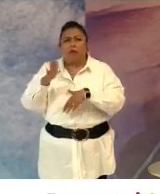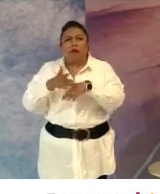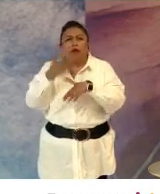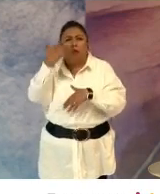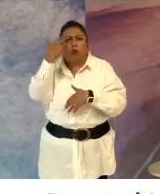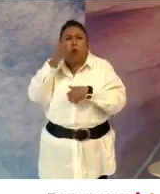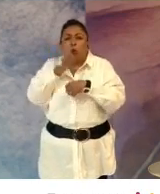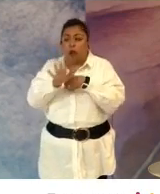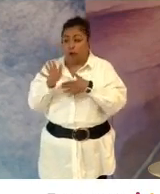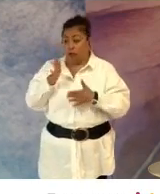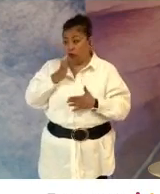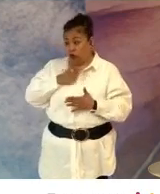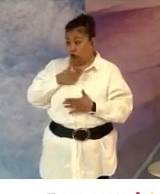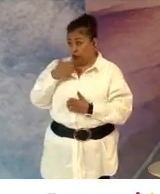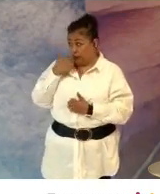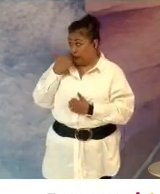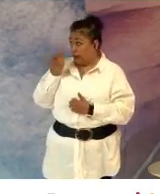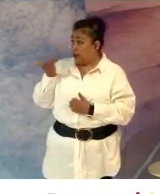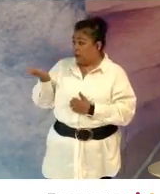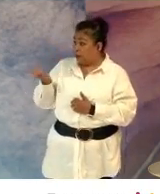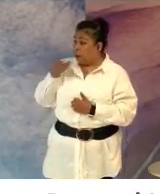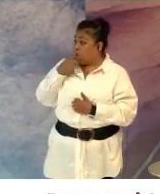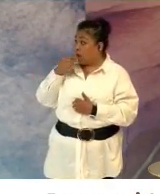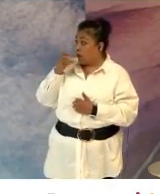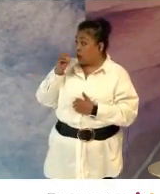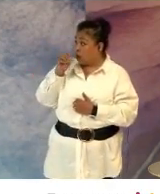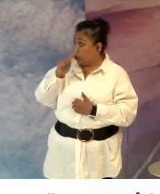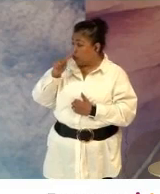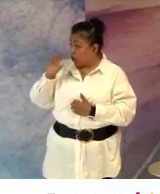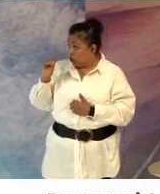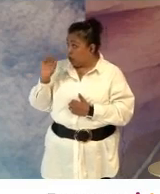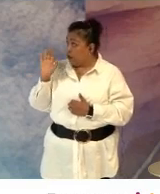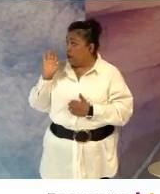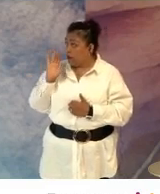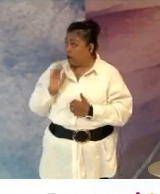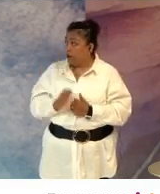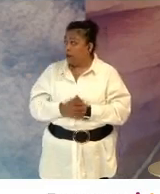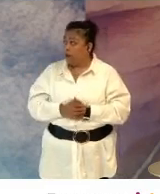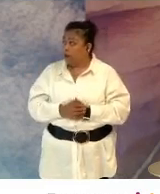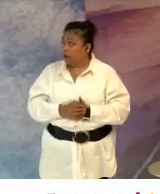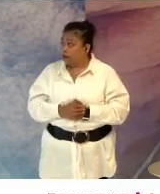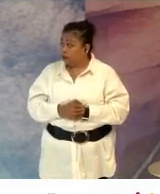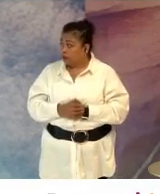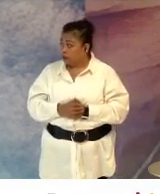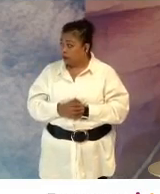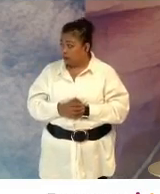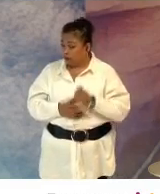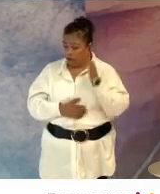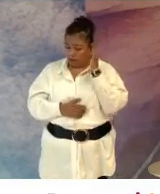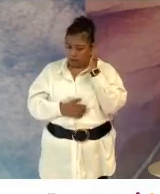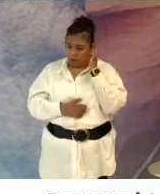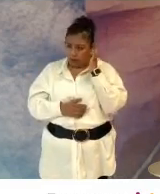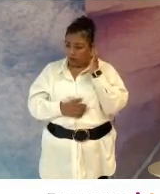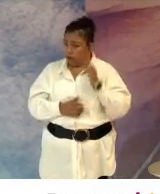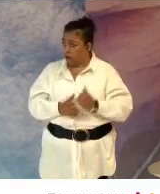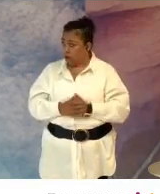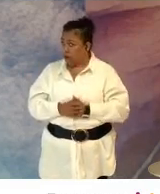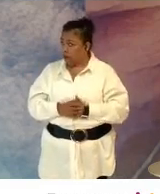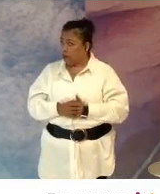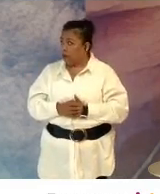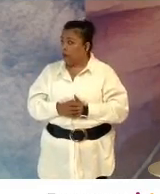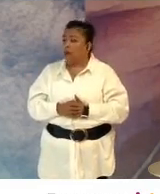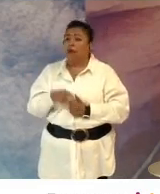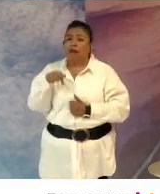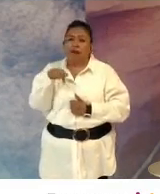yo quisiera, Otto, turn a question to you. When we are talking about